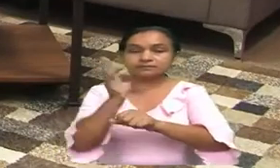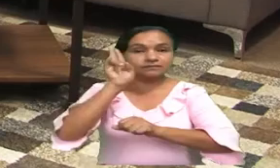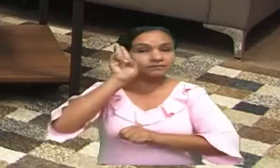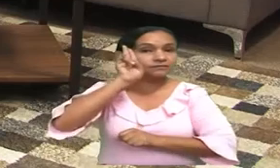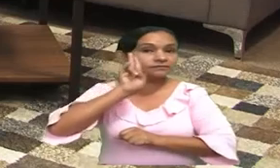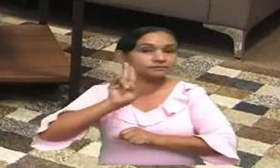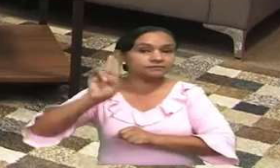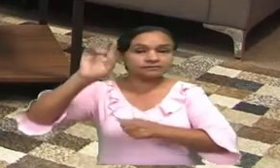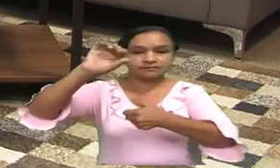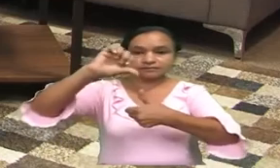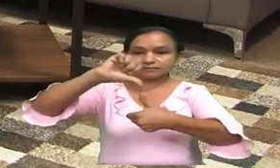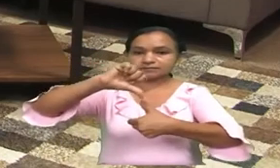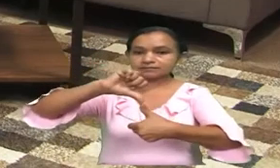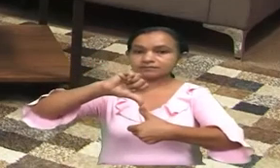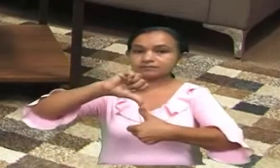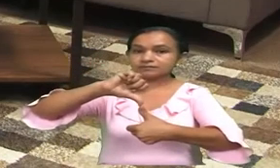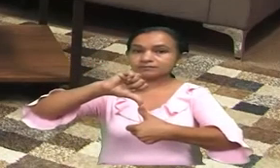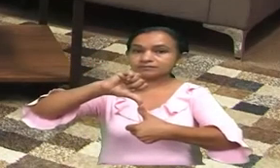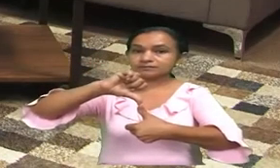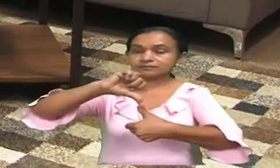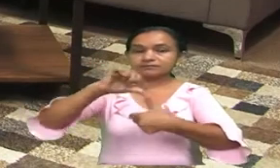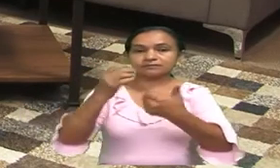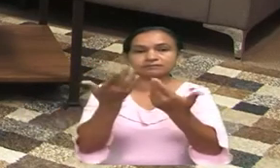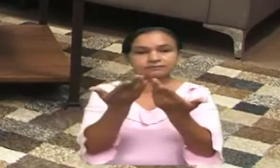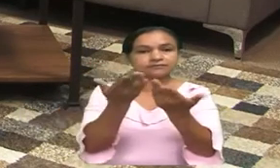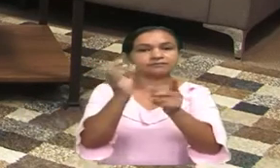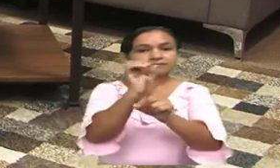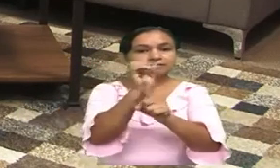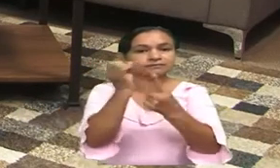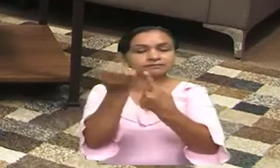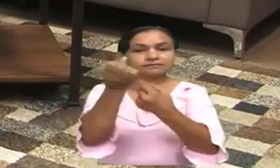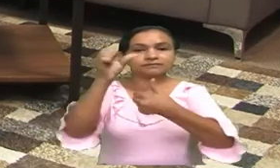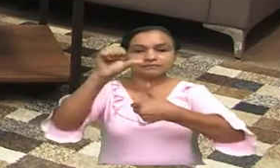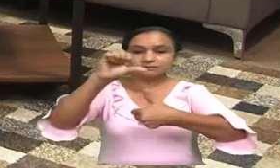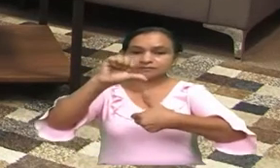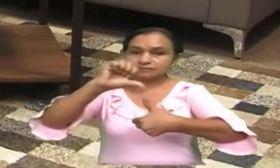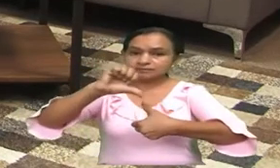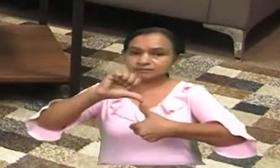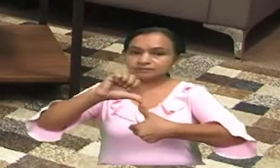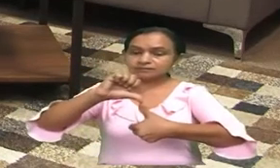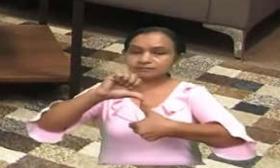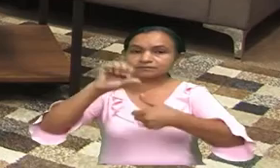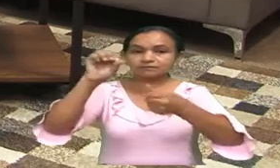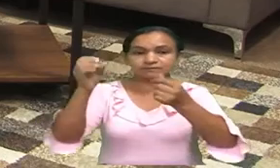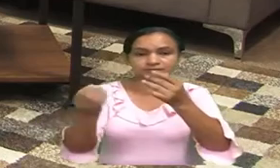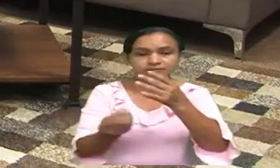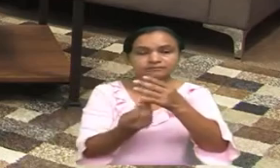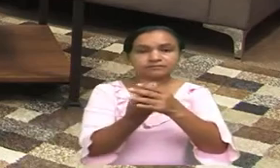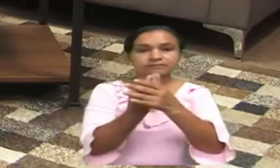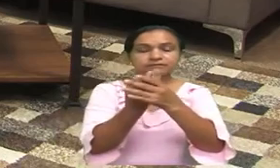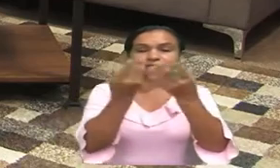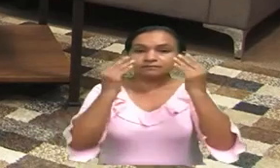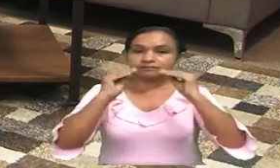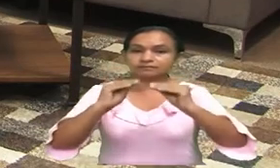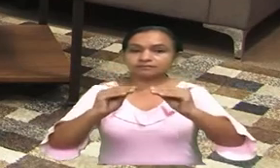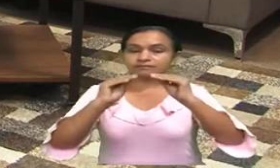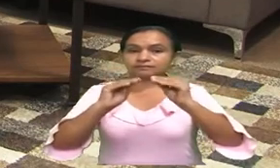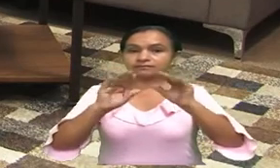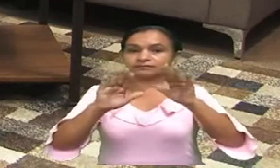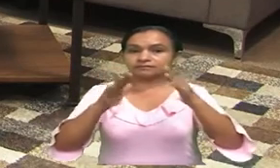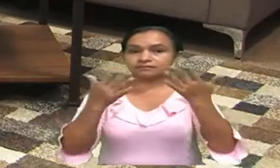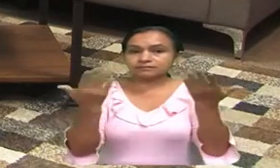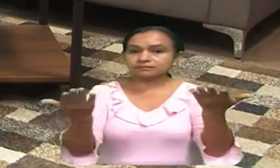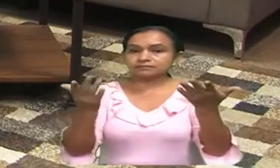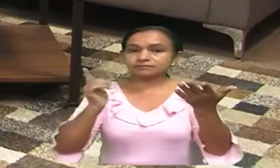Universitario Centroamericano es un órgano centroamericano de integración académica que